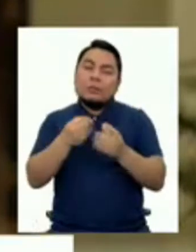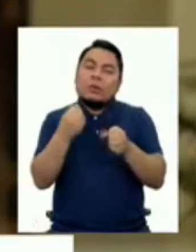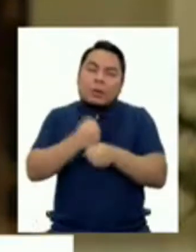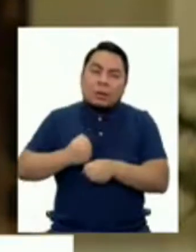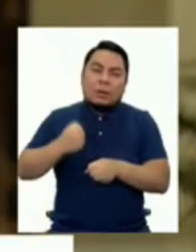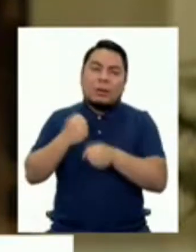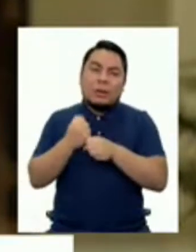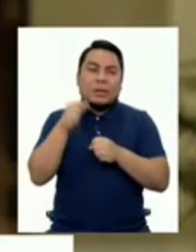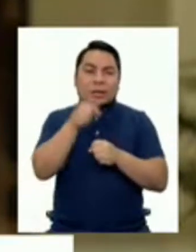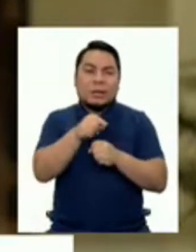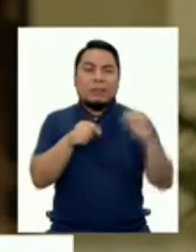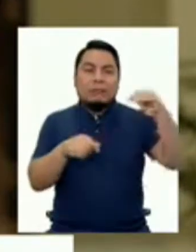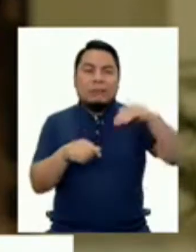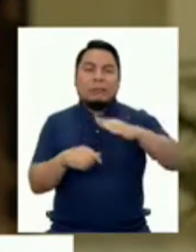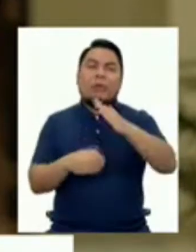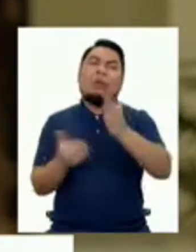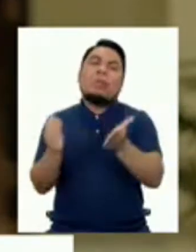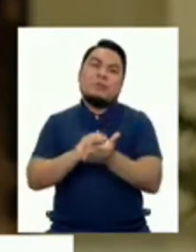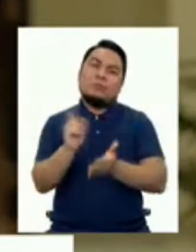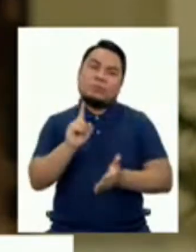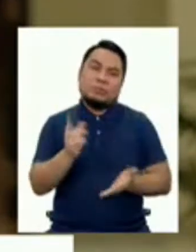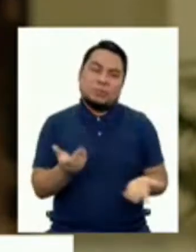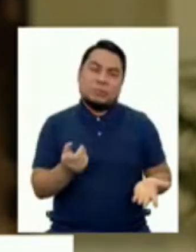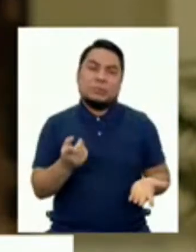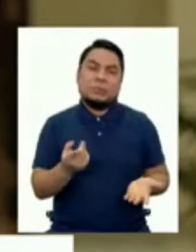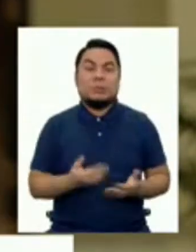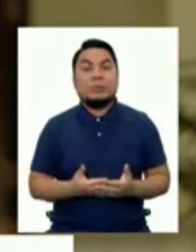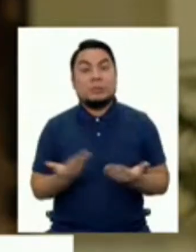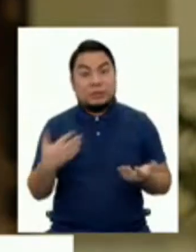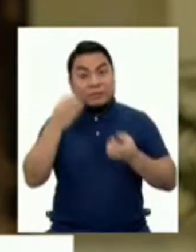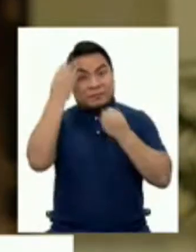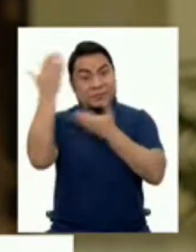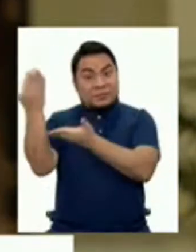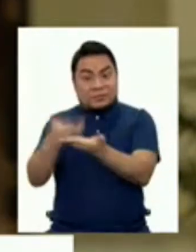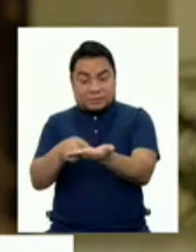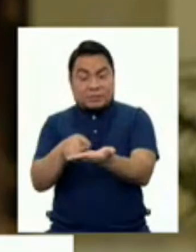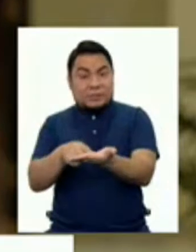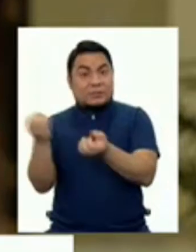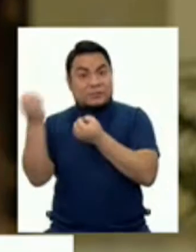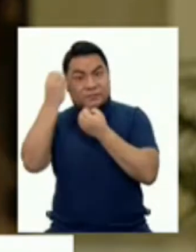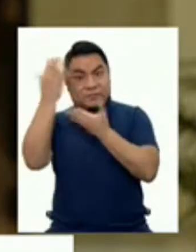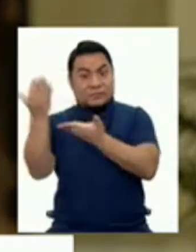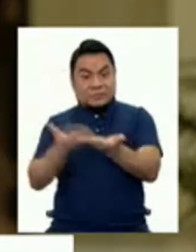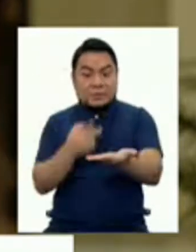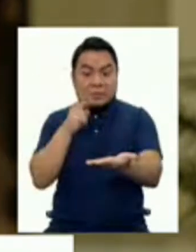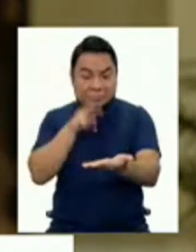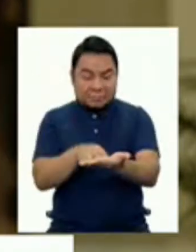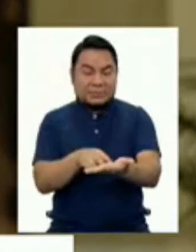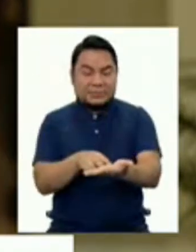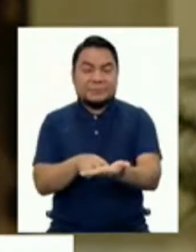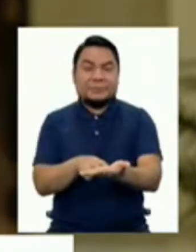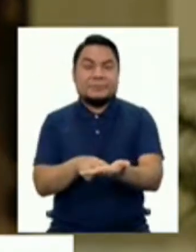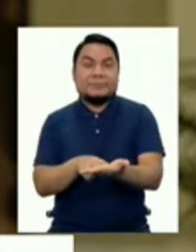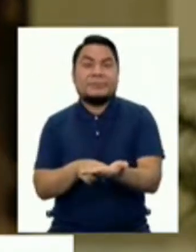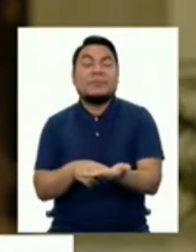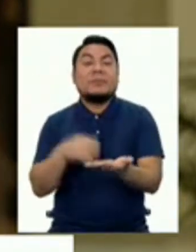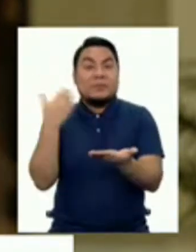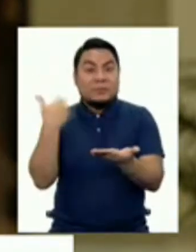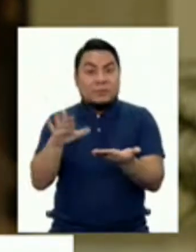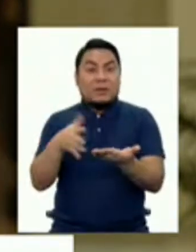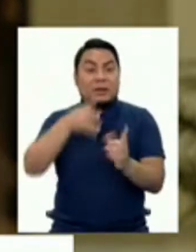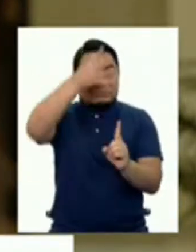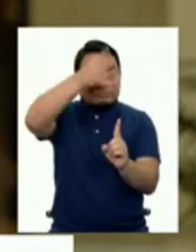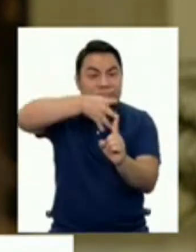esfuerzo conseguir. Y entonces tenemos aquí los datos. Ya, miren, ya hemos